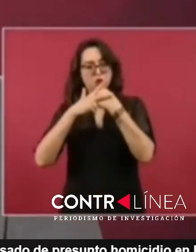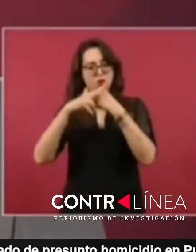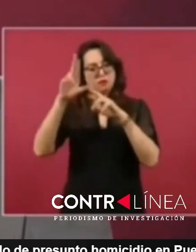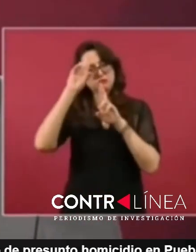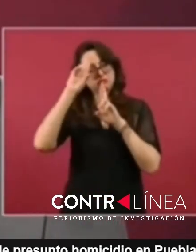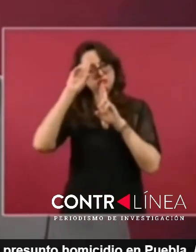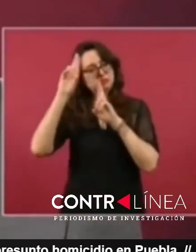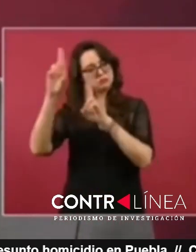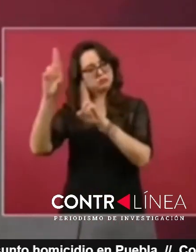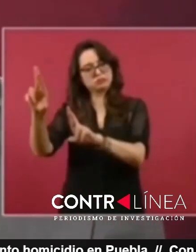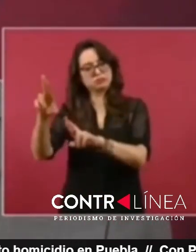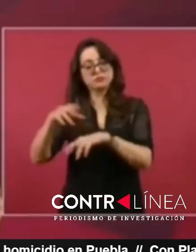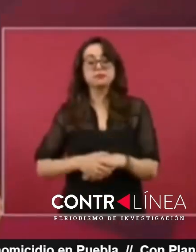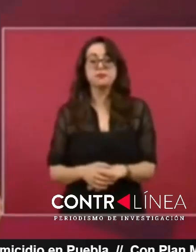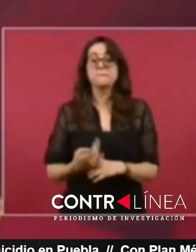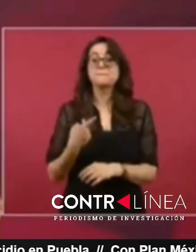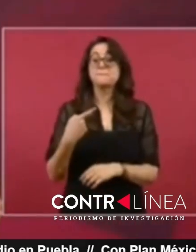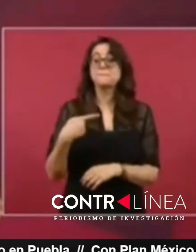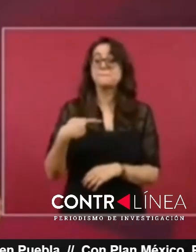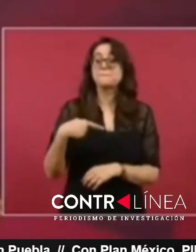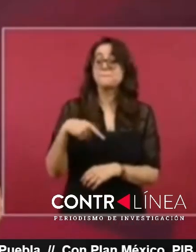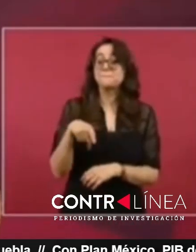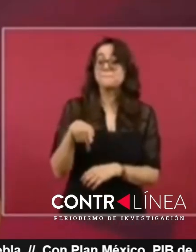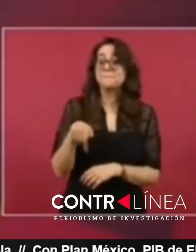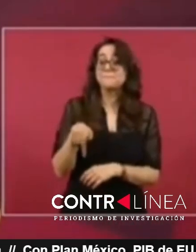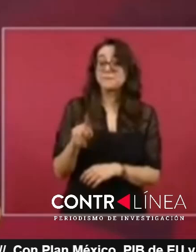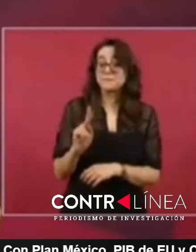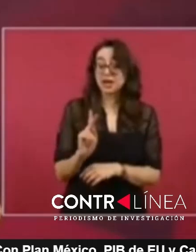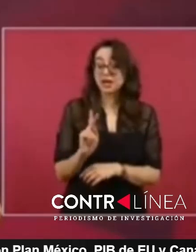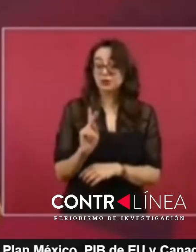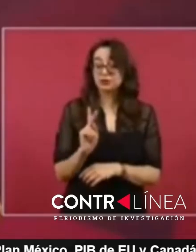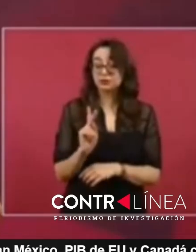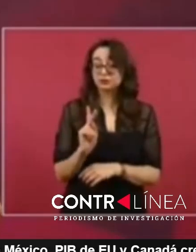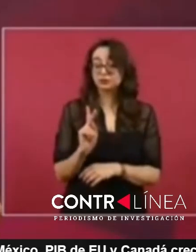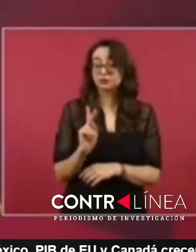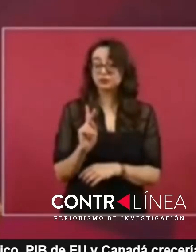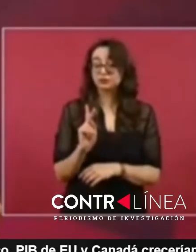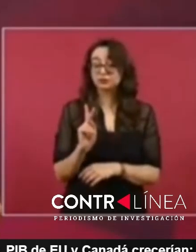pero al mismo tiempo no permitir